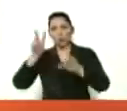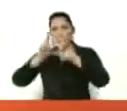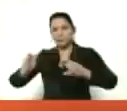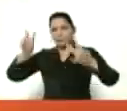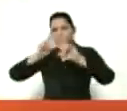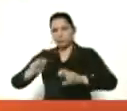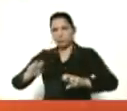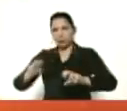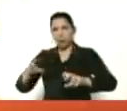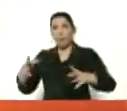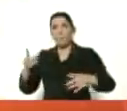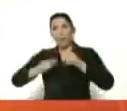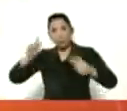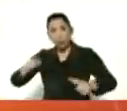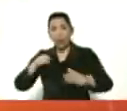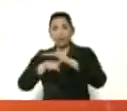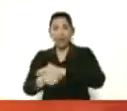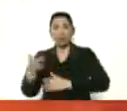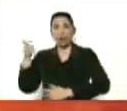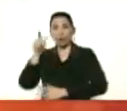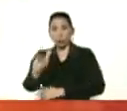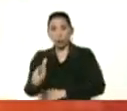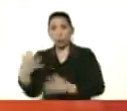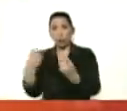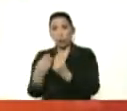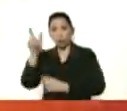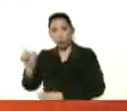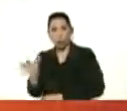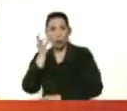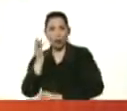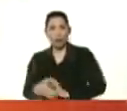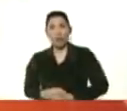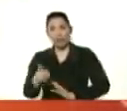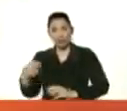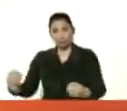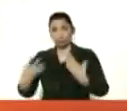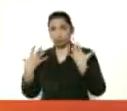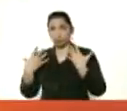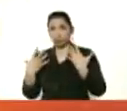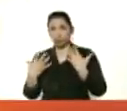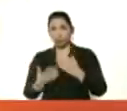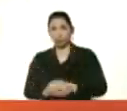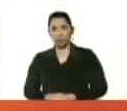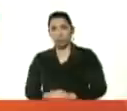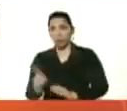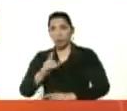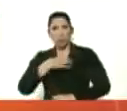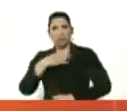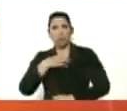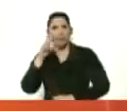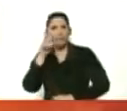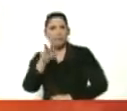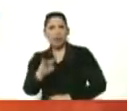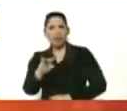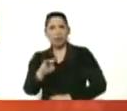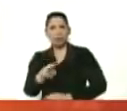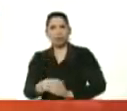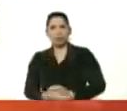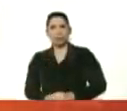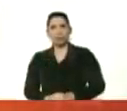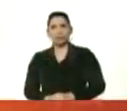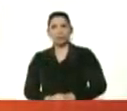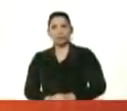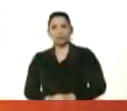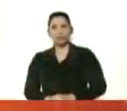autobús con ella también. Para que tú veas que es un virus invisible, me decía Silvia hoy. Carrizo.